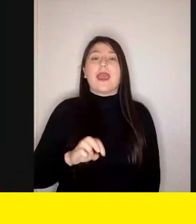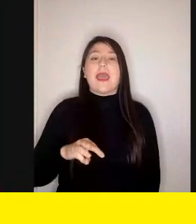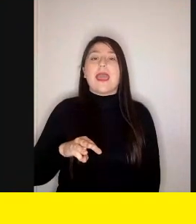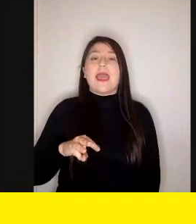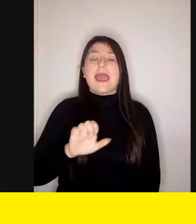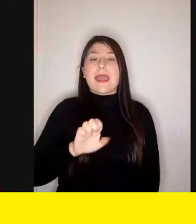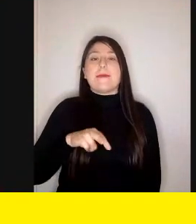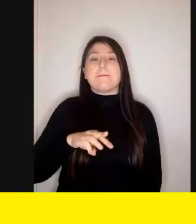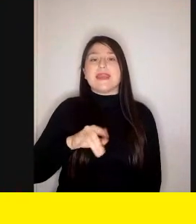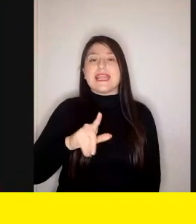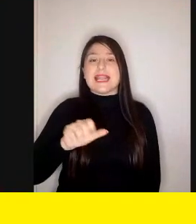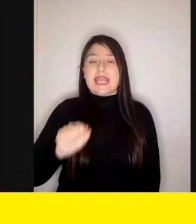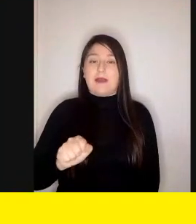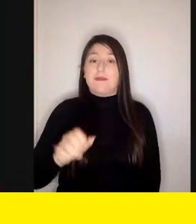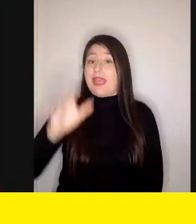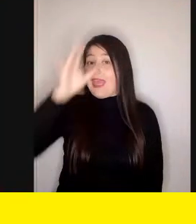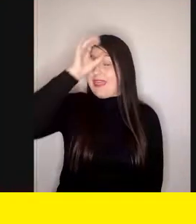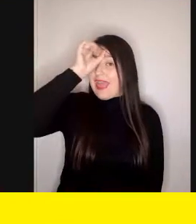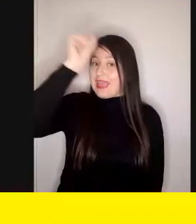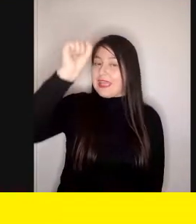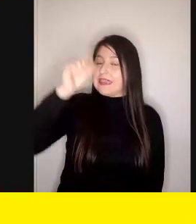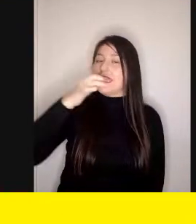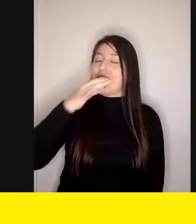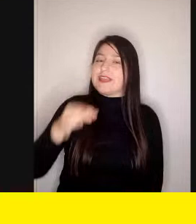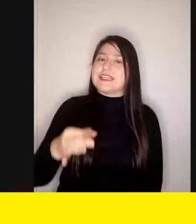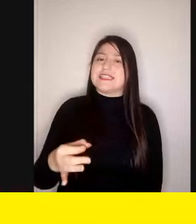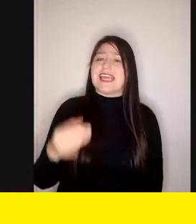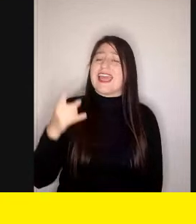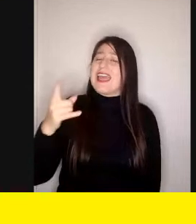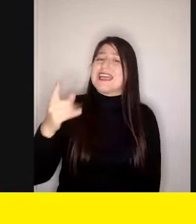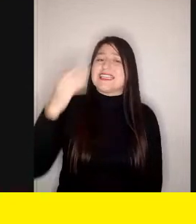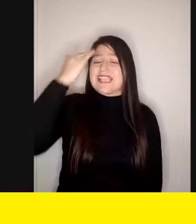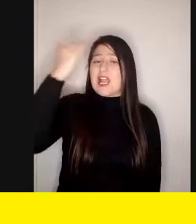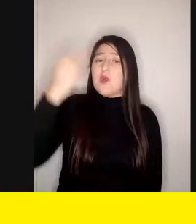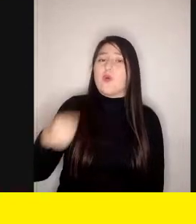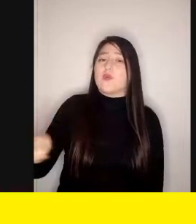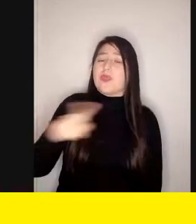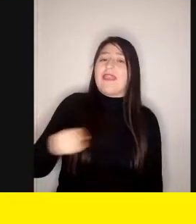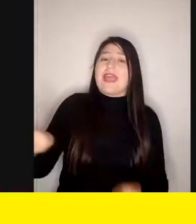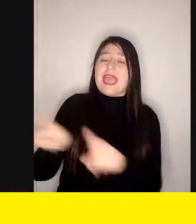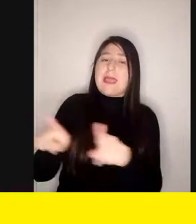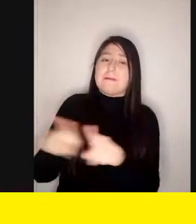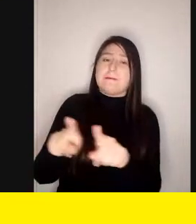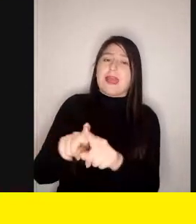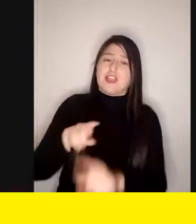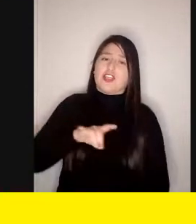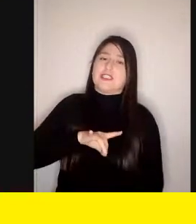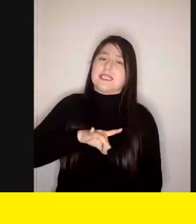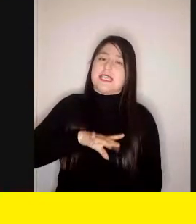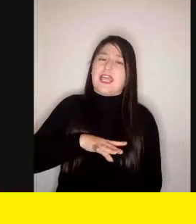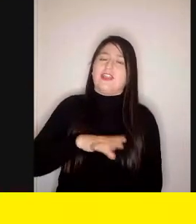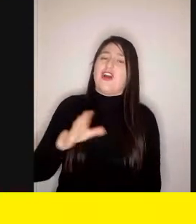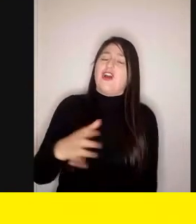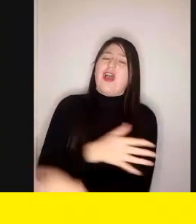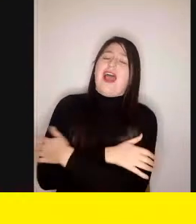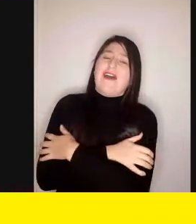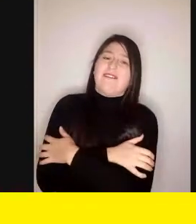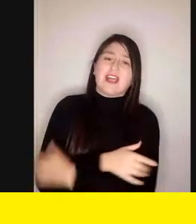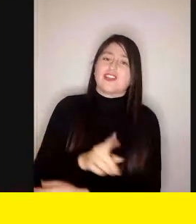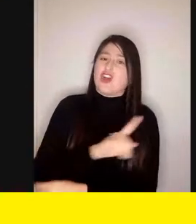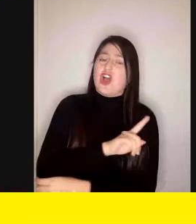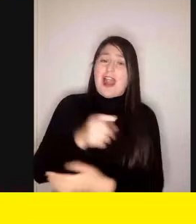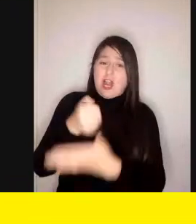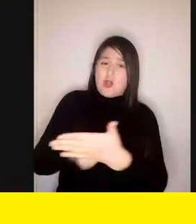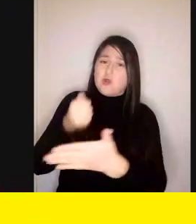Argentina, saludo a ustedes, hermanos chilenos, y les pido de corazón, sigan adelante y no abandonen la lucha. La patria es el otro, qué lindo, como